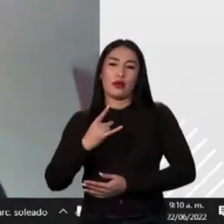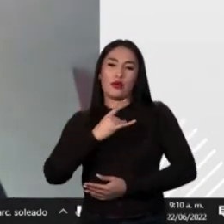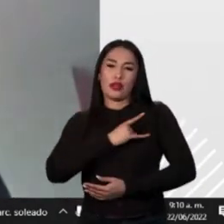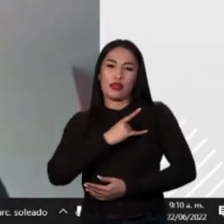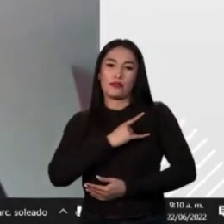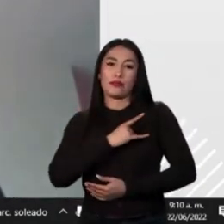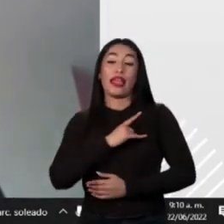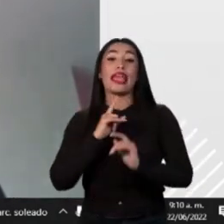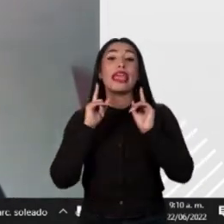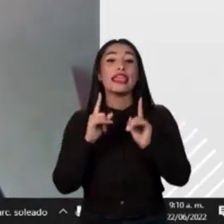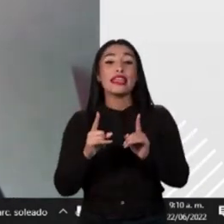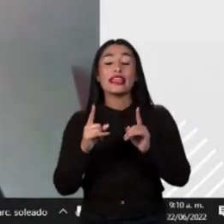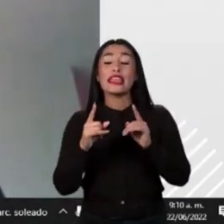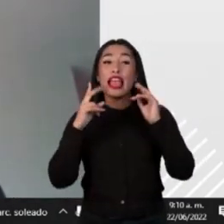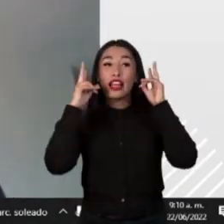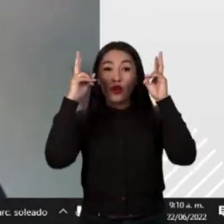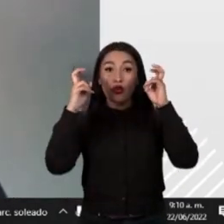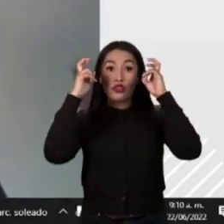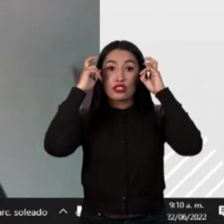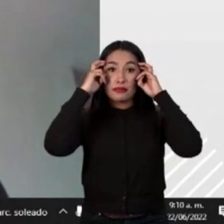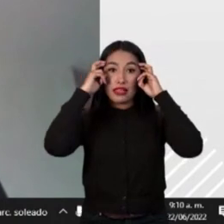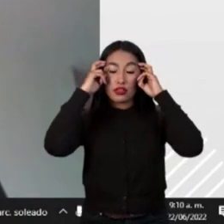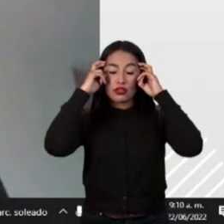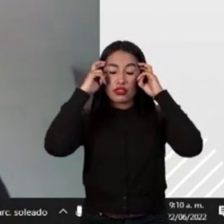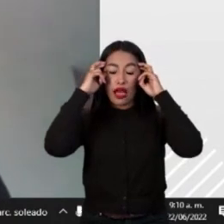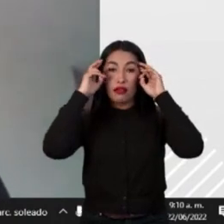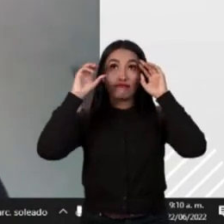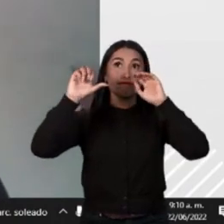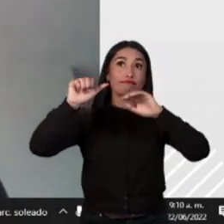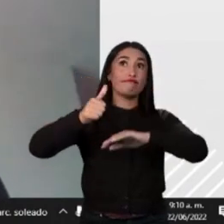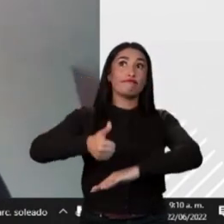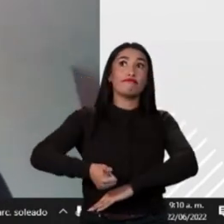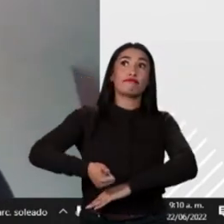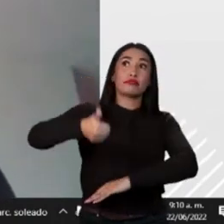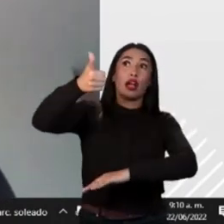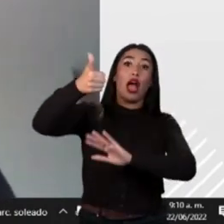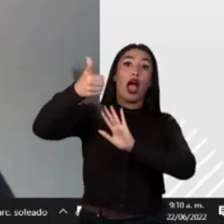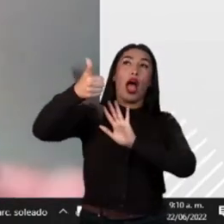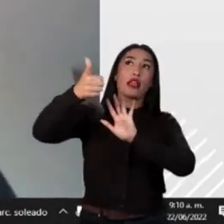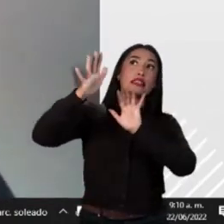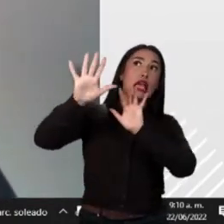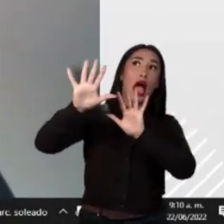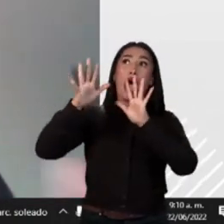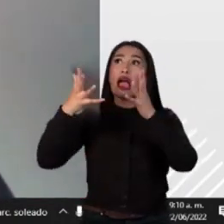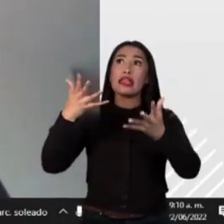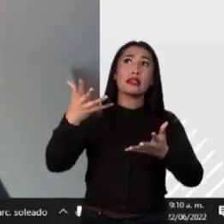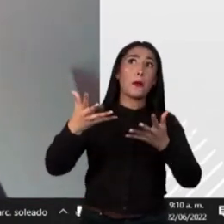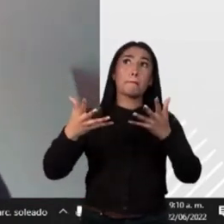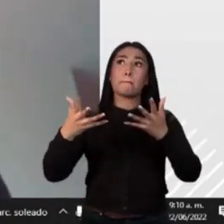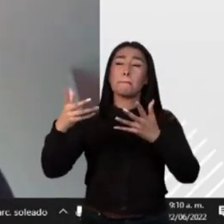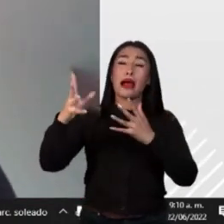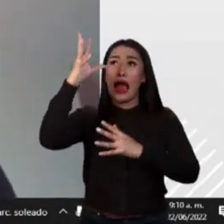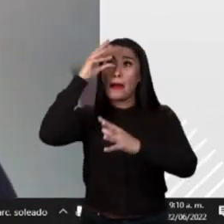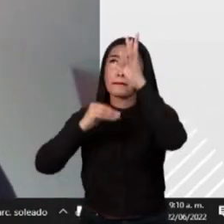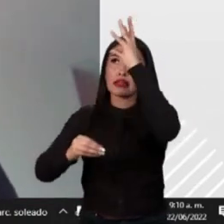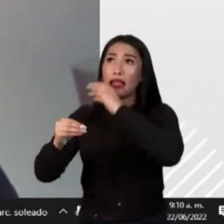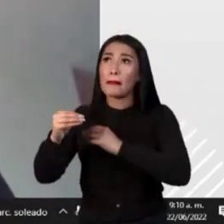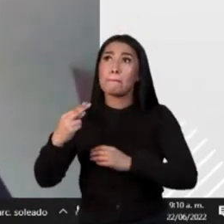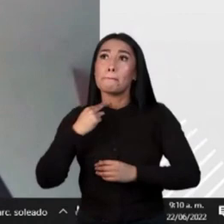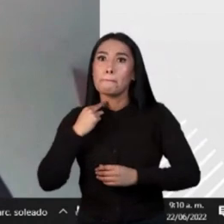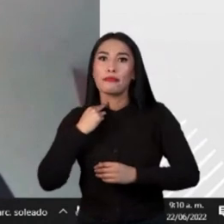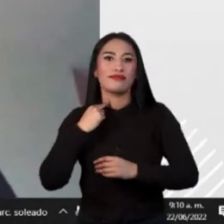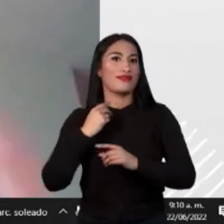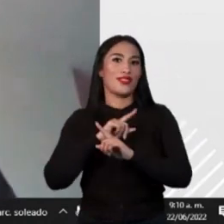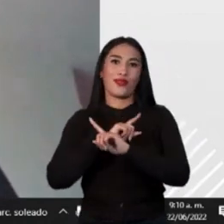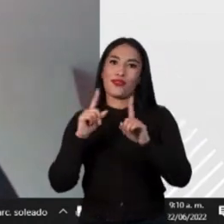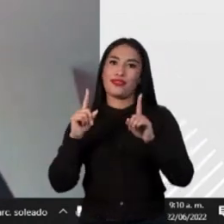del conocimiento. El conocimiento está más accesible a una población mucho más amplia y diversa, y